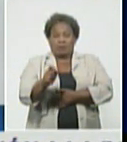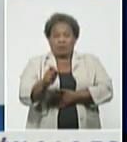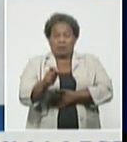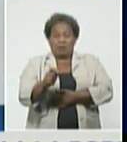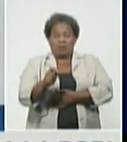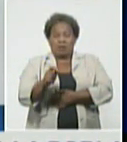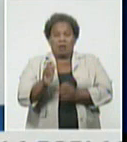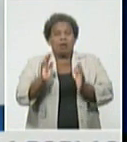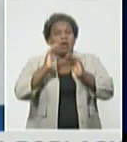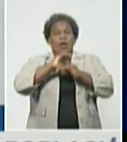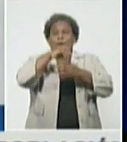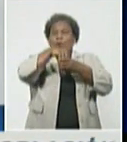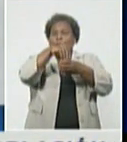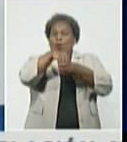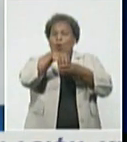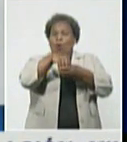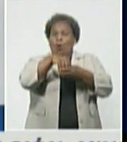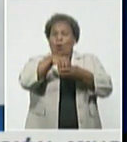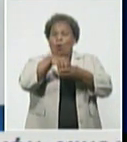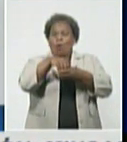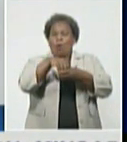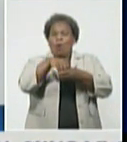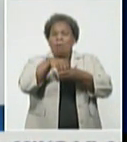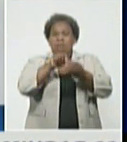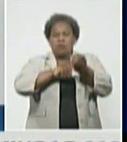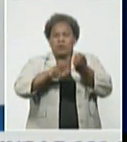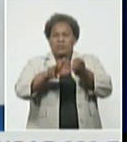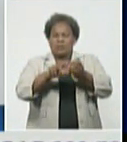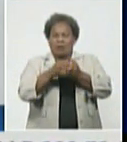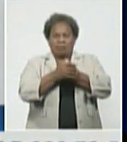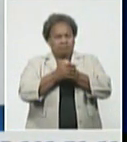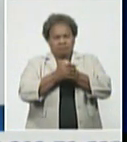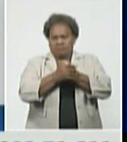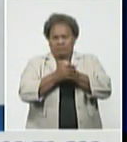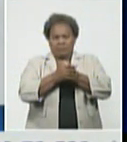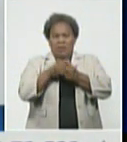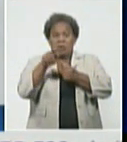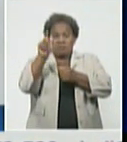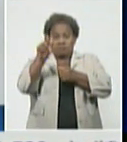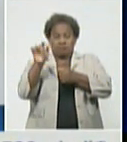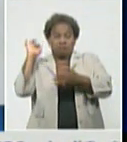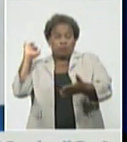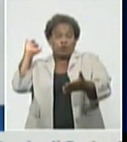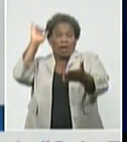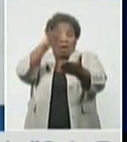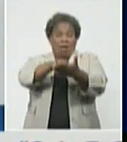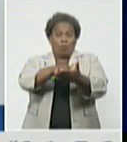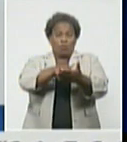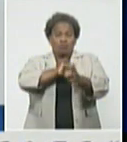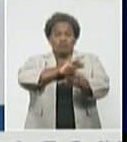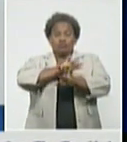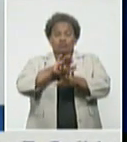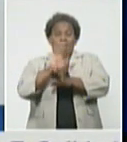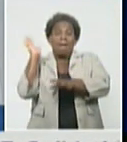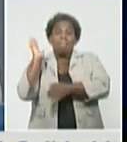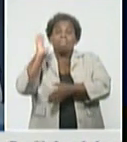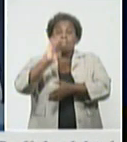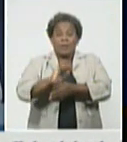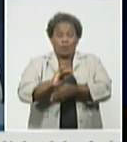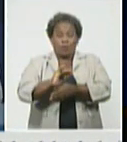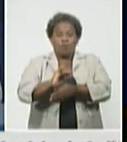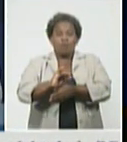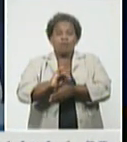no pertenece a la incidencia de la provincia, ya que es el caso importado que ya vino infectado,